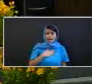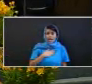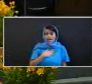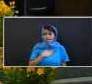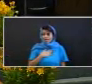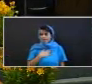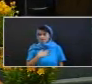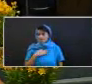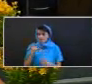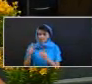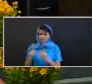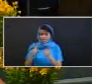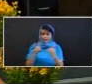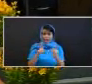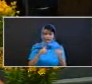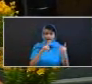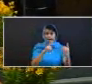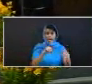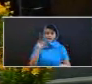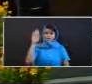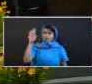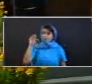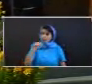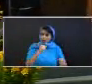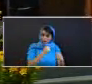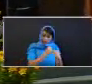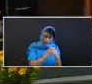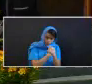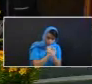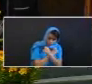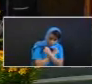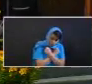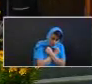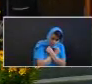seguirá tu